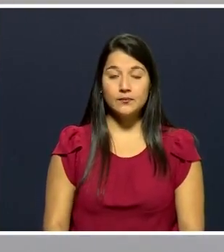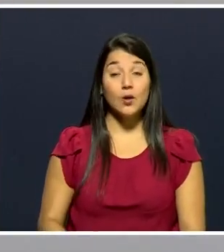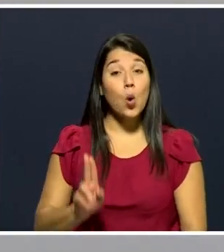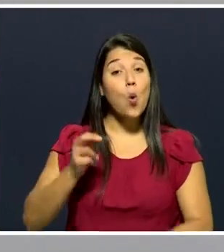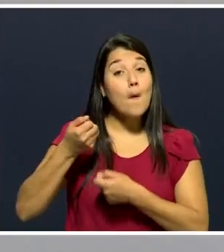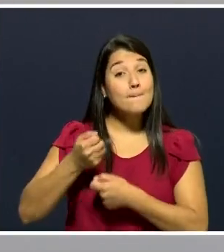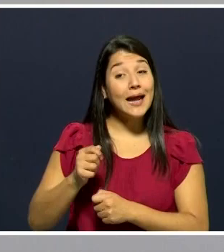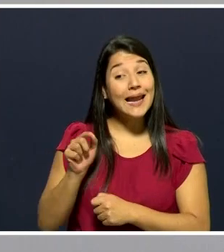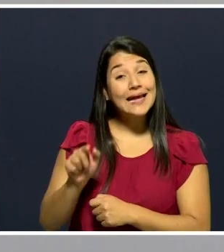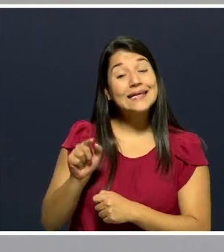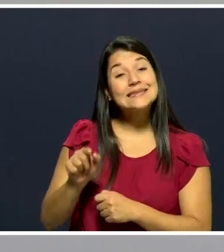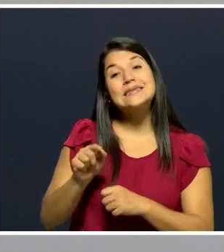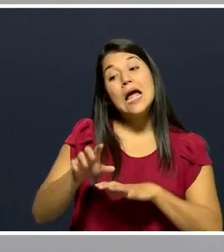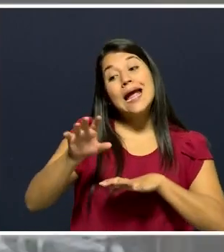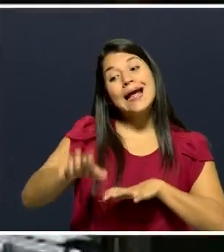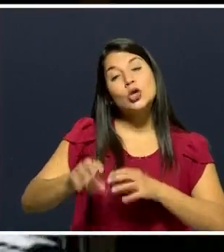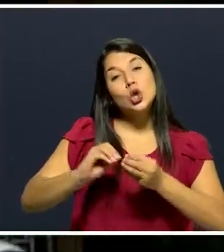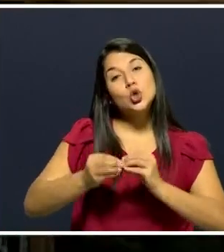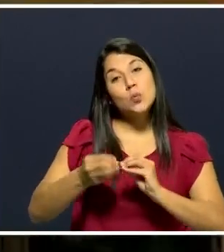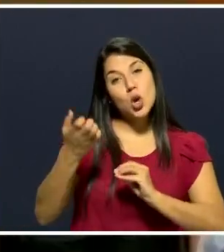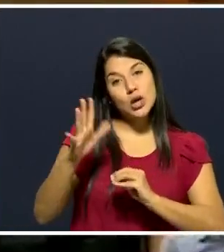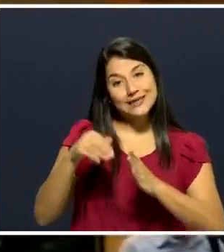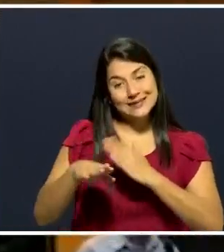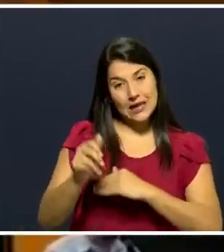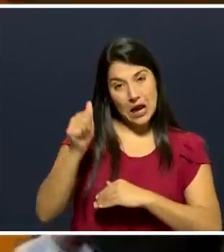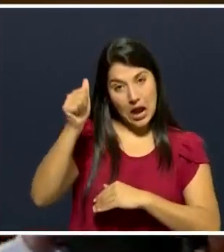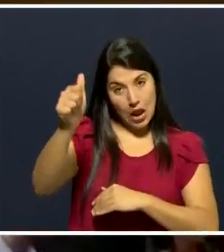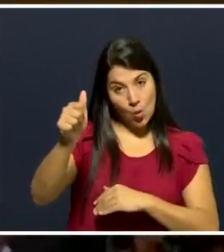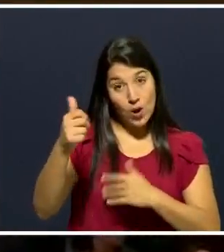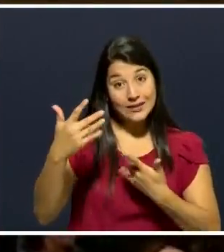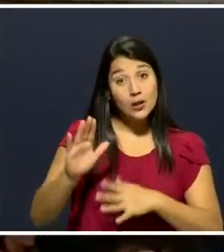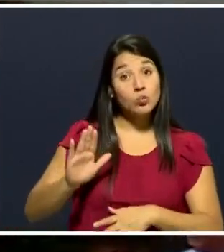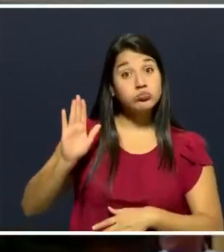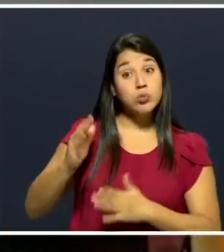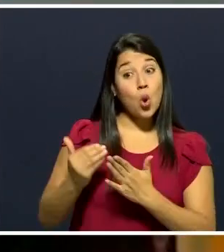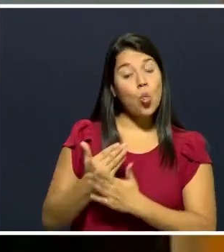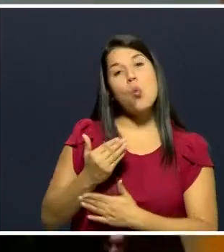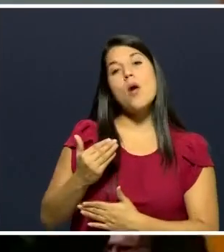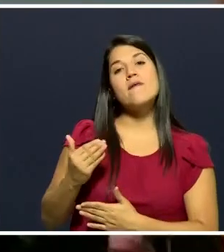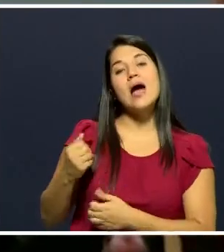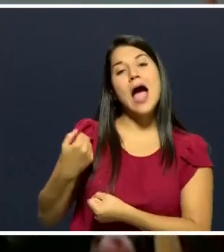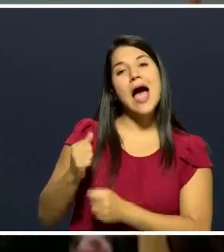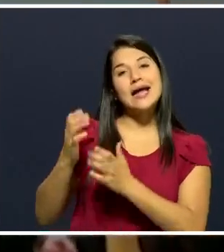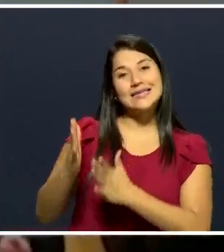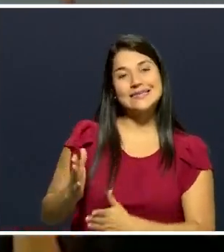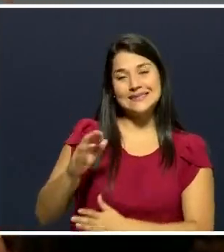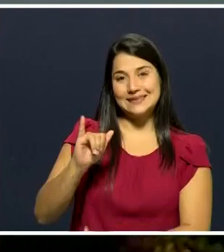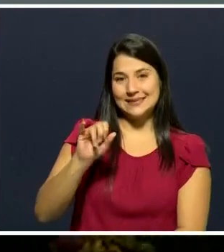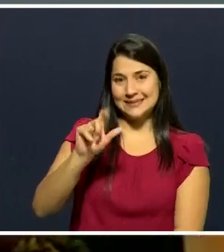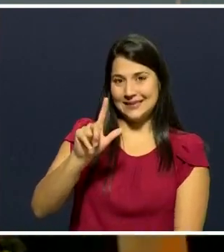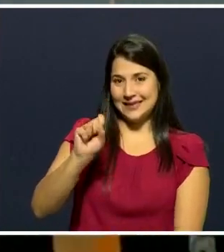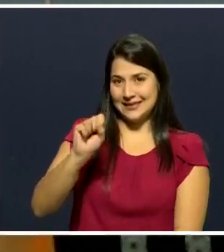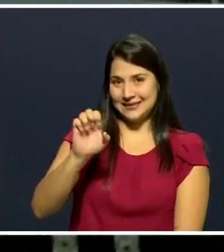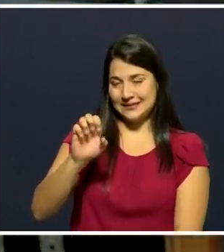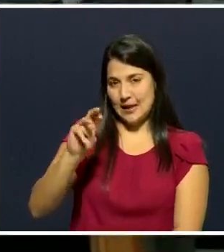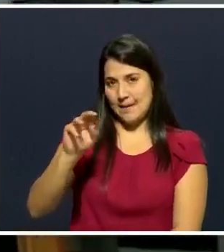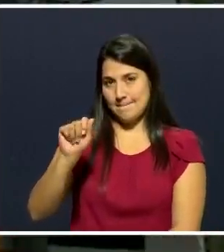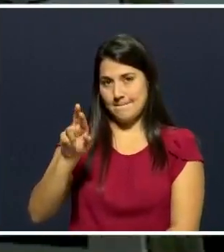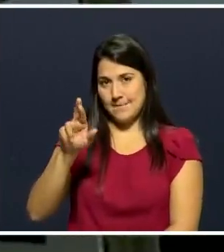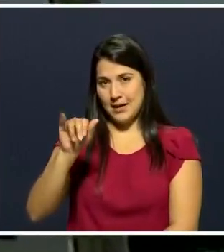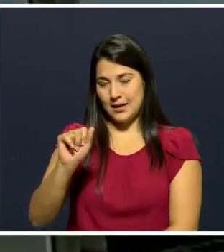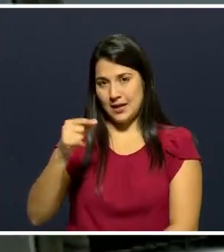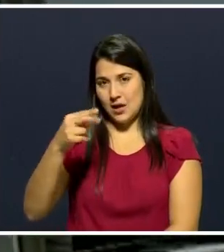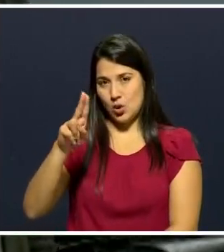Upala, el cantón 15 de Alajuela, juramentó a su alcaldesa Ilse María Gutiérrez, quien inicia su segundo